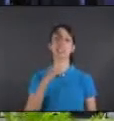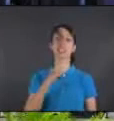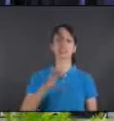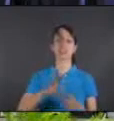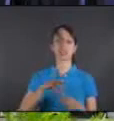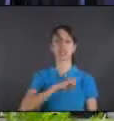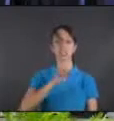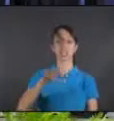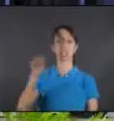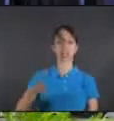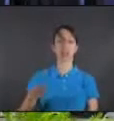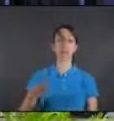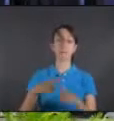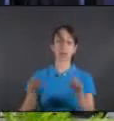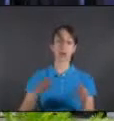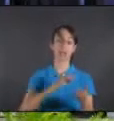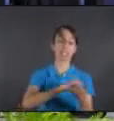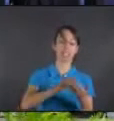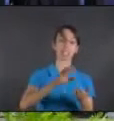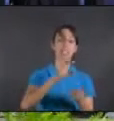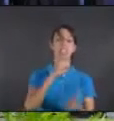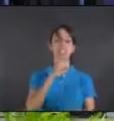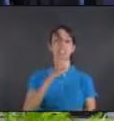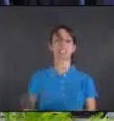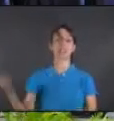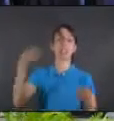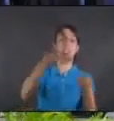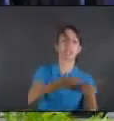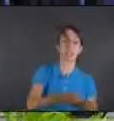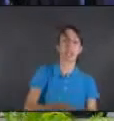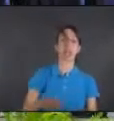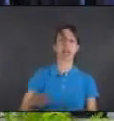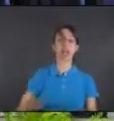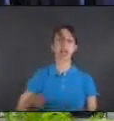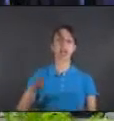acerca. Y para eso es el año del reinicio.